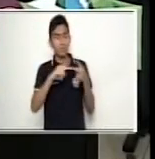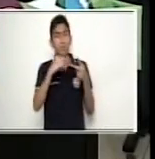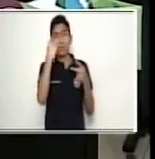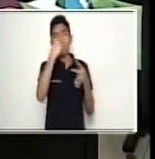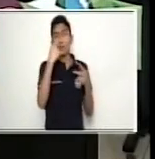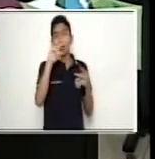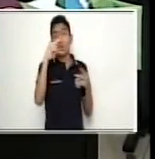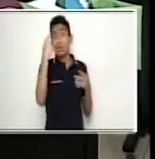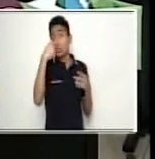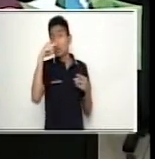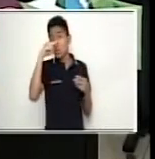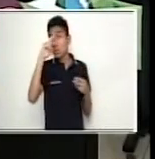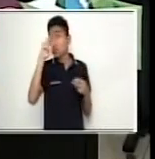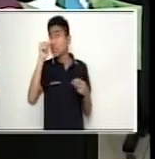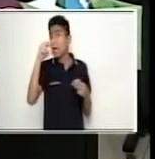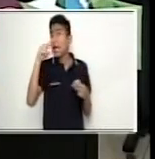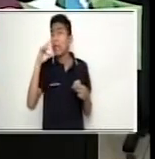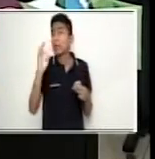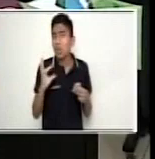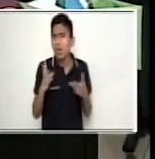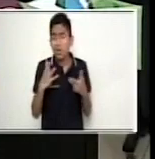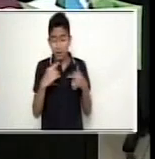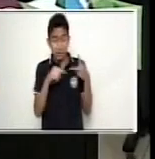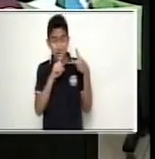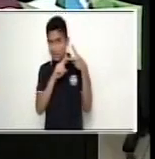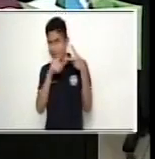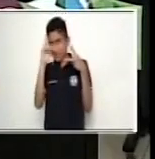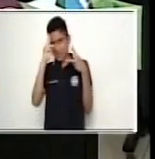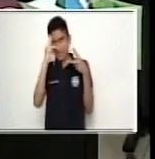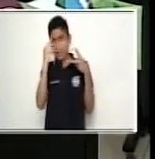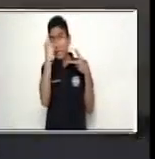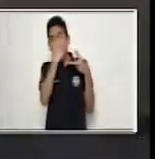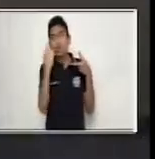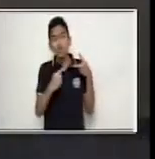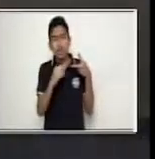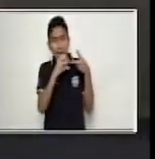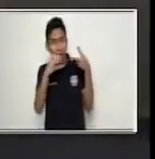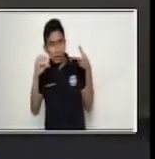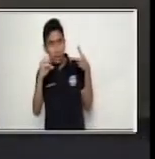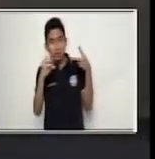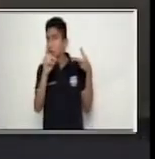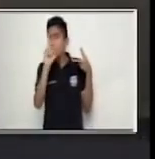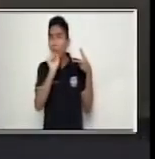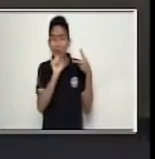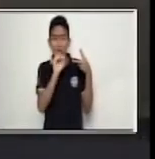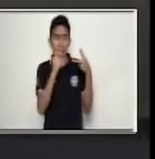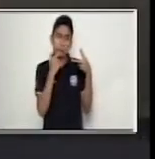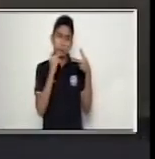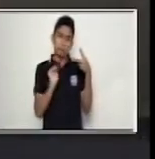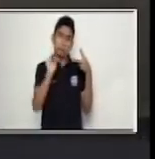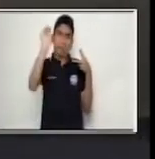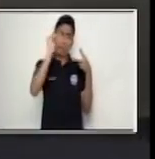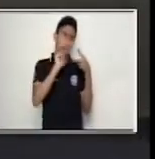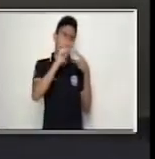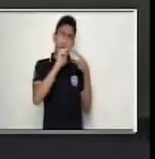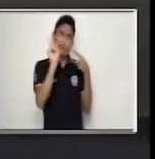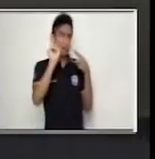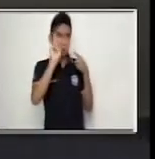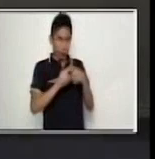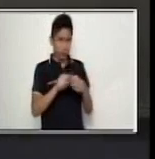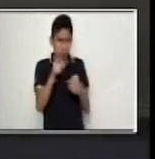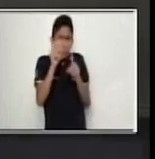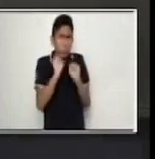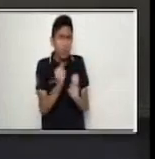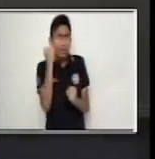El sustraendo, no puede ser mayor que el minuendo. Entonces veamos cómo vas a formar tu número. Puedes ser